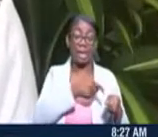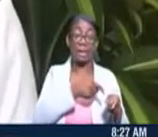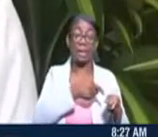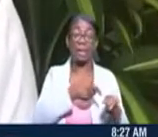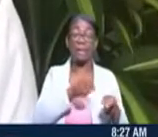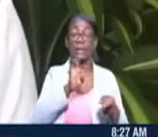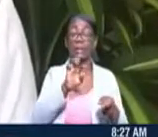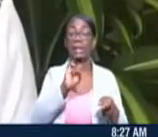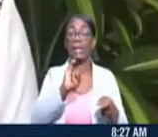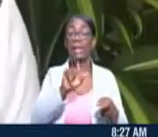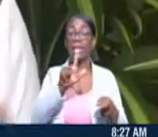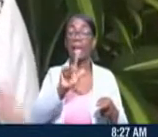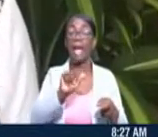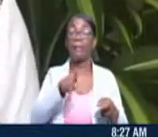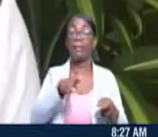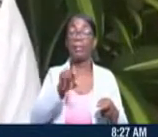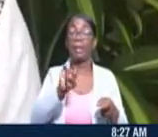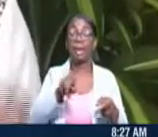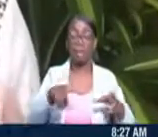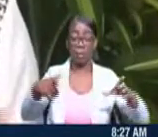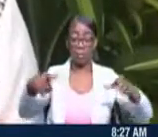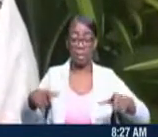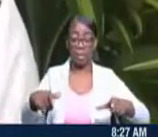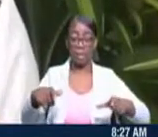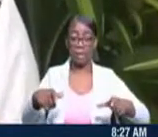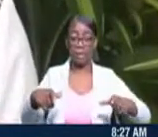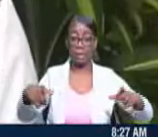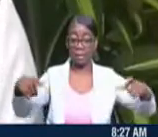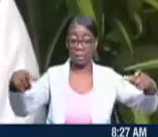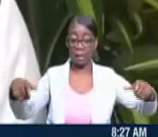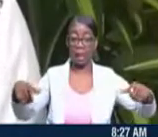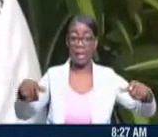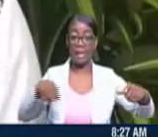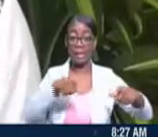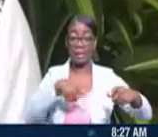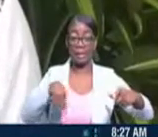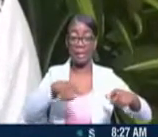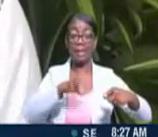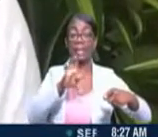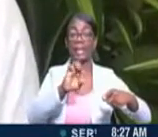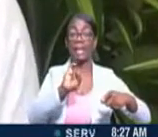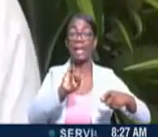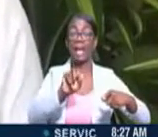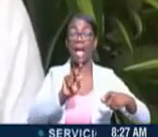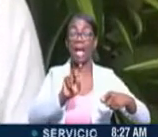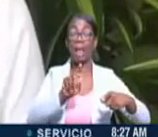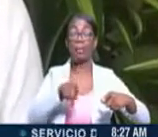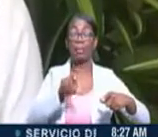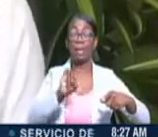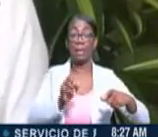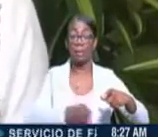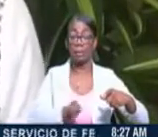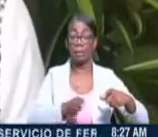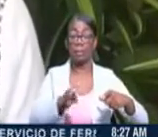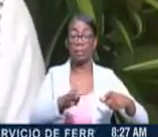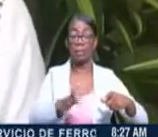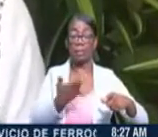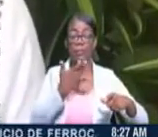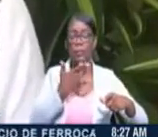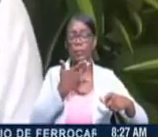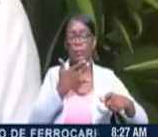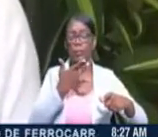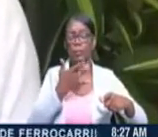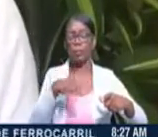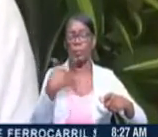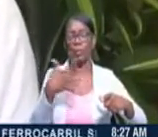tilapia en un estanque de geomembrana. La tilapia, esto es un plato muy exquisito,